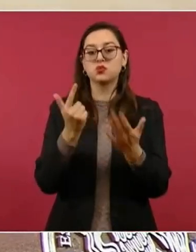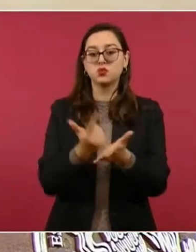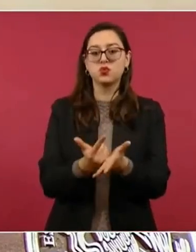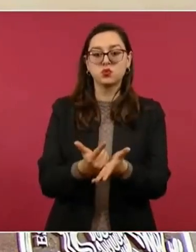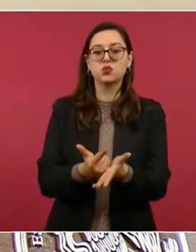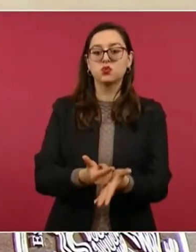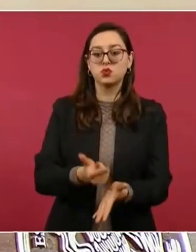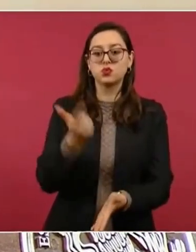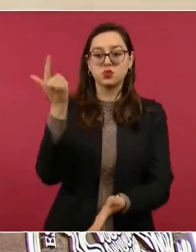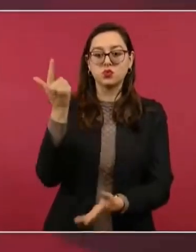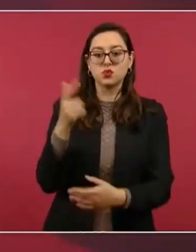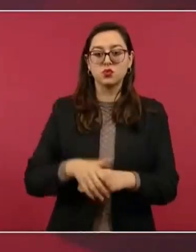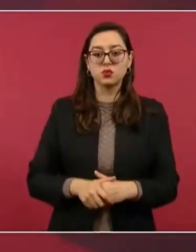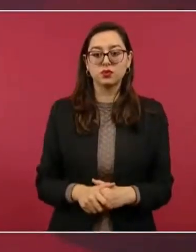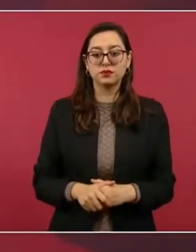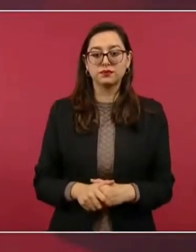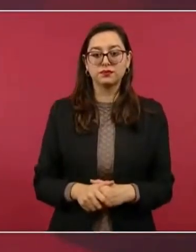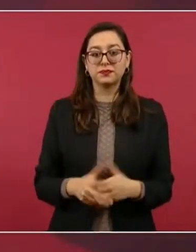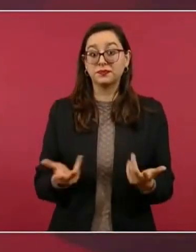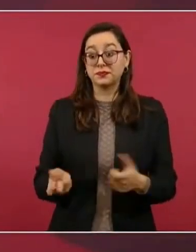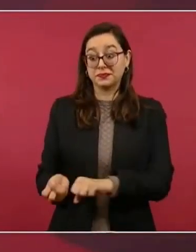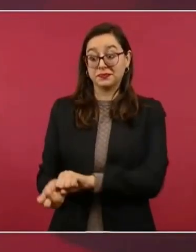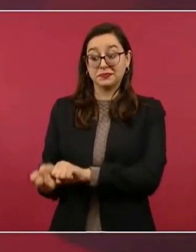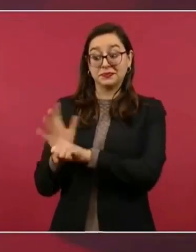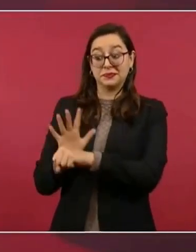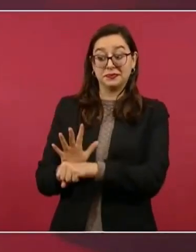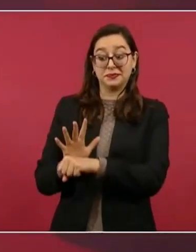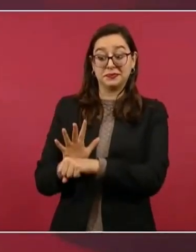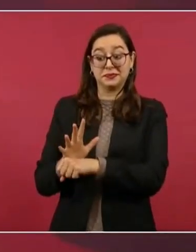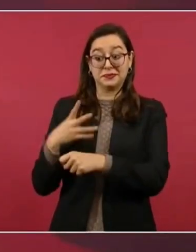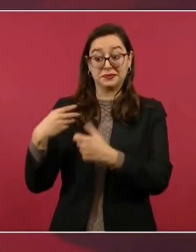que no es pandemia, es una peste.